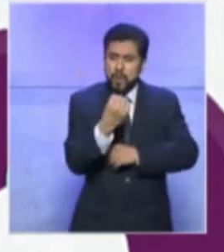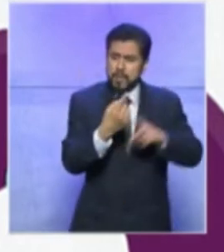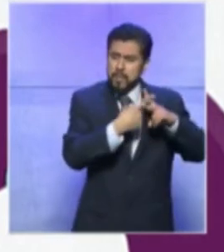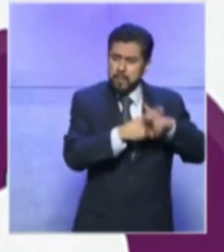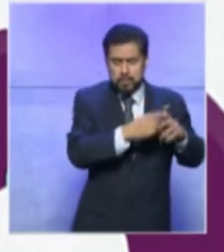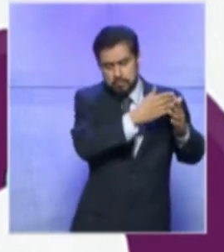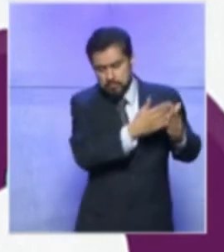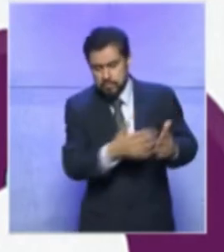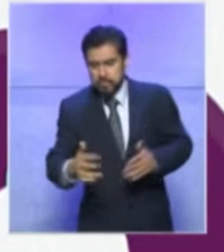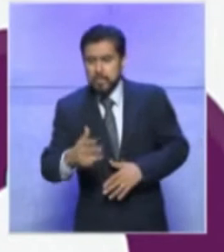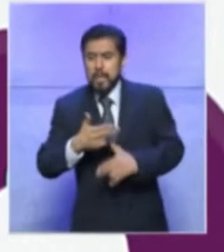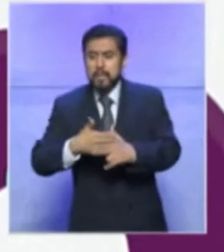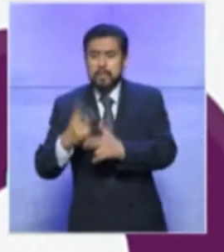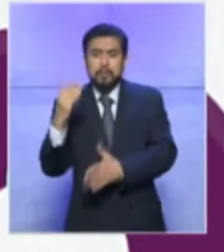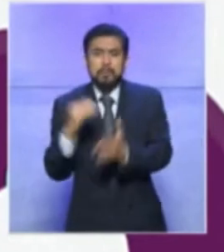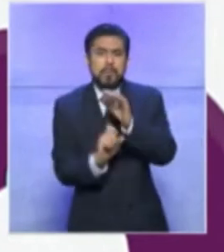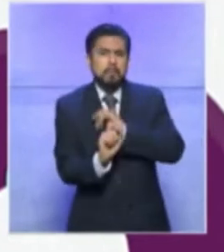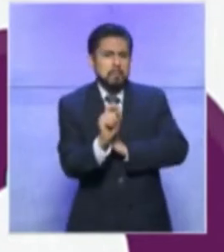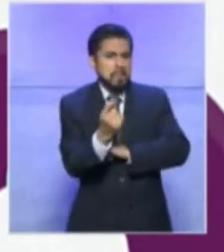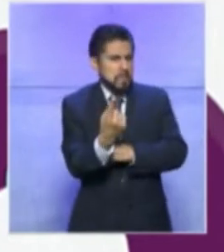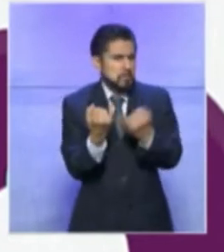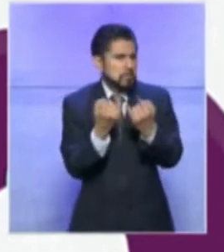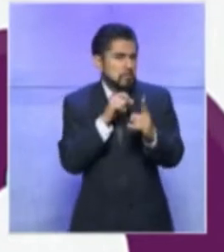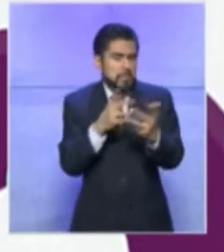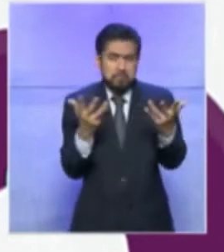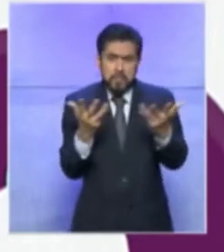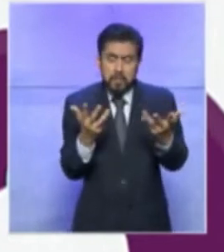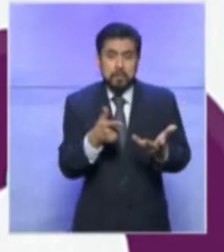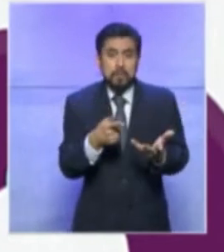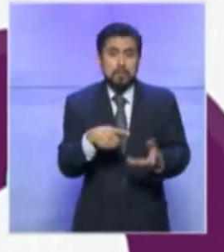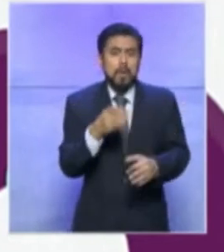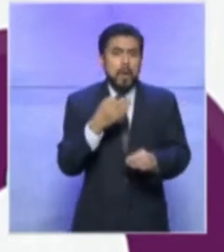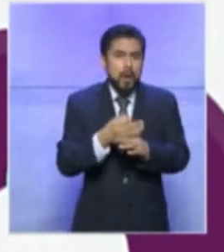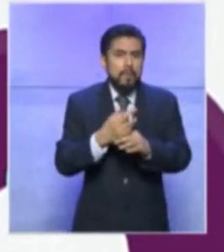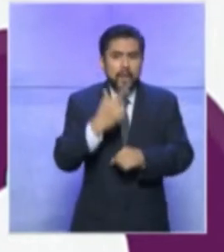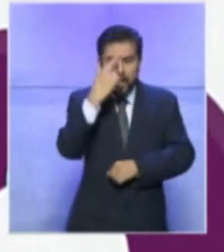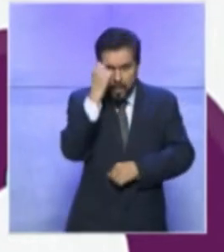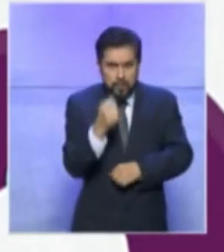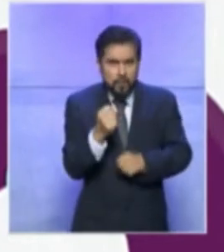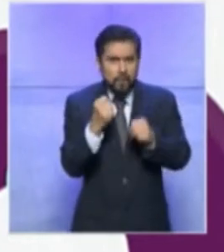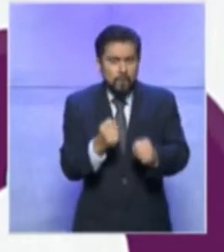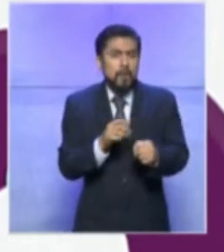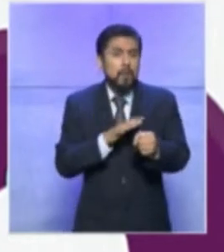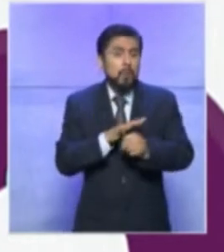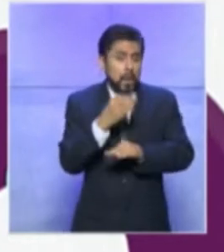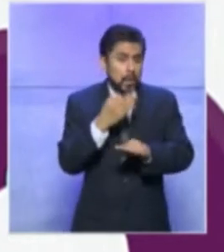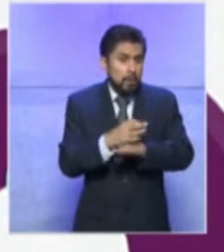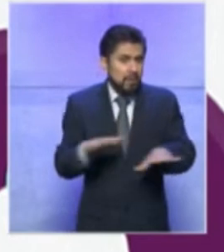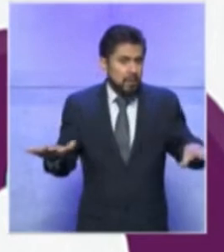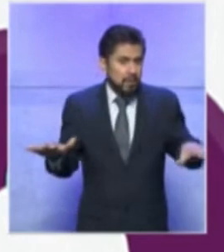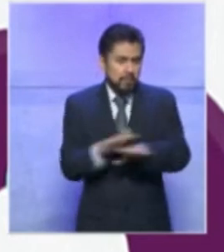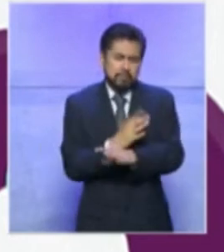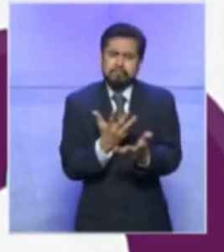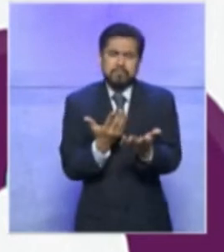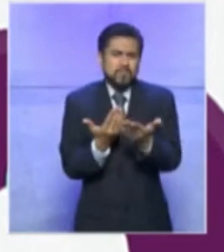hasta 2021. Y no existe una razón de peso o justificación válida para variar esta forma de entender la